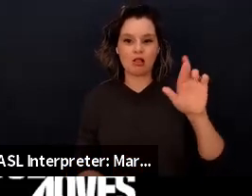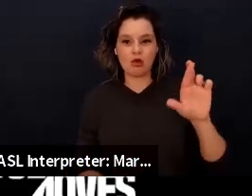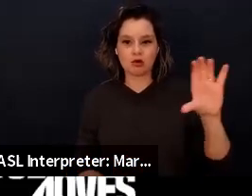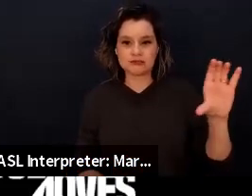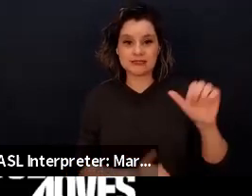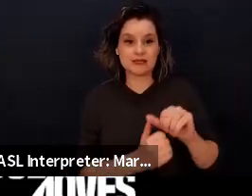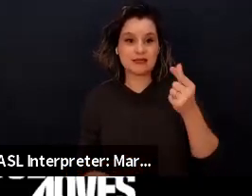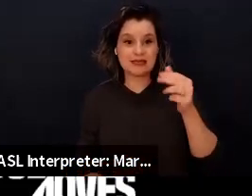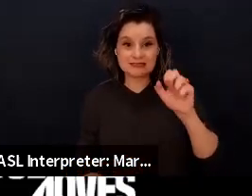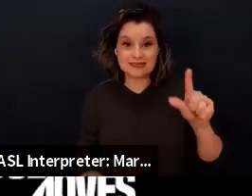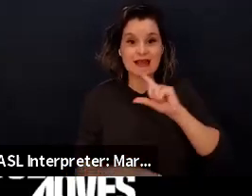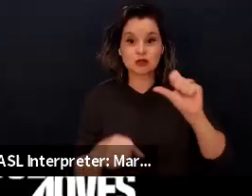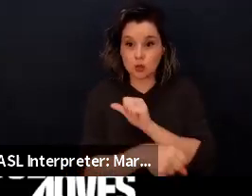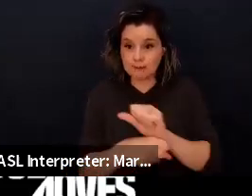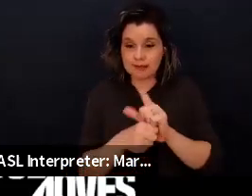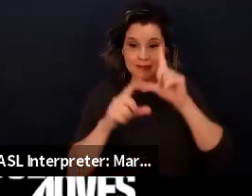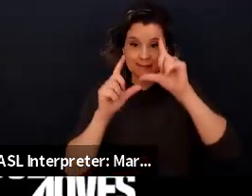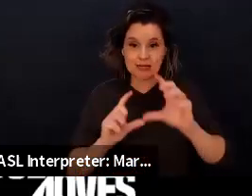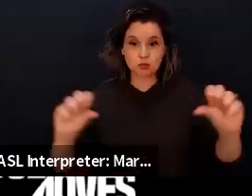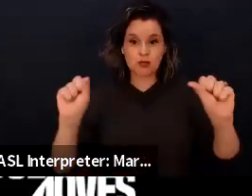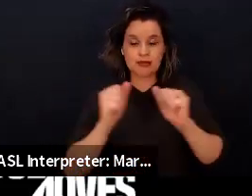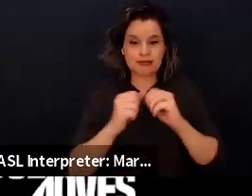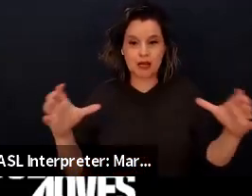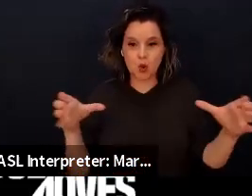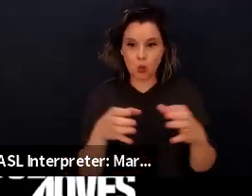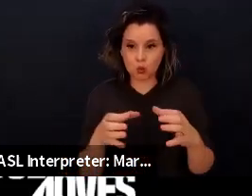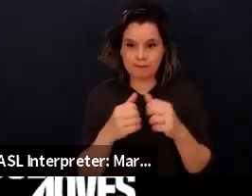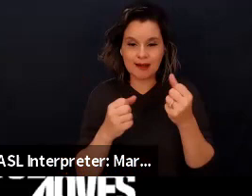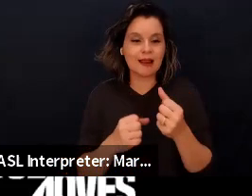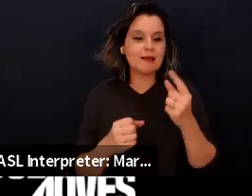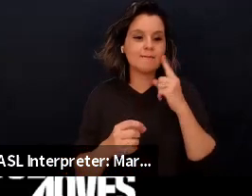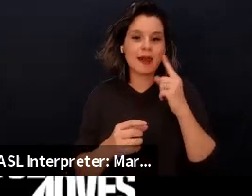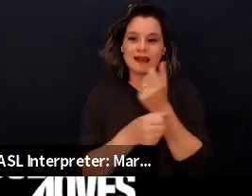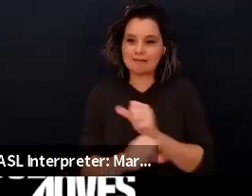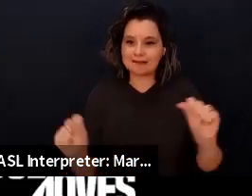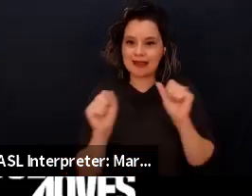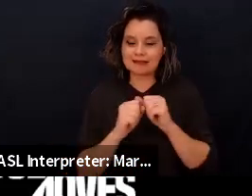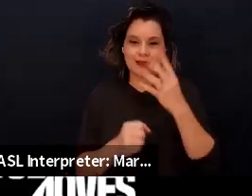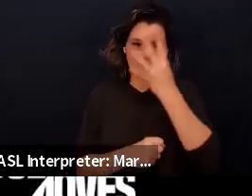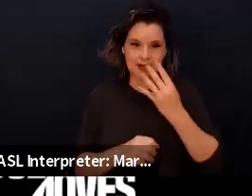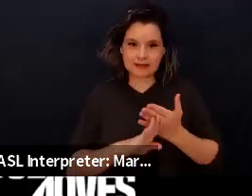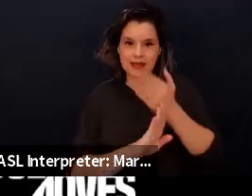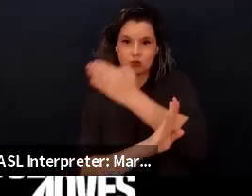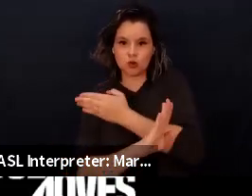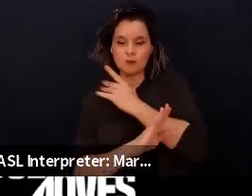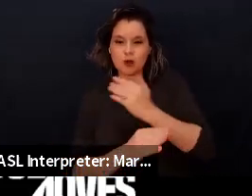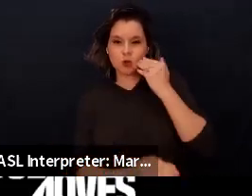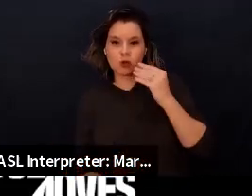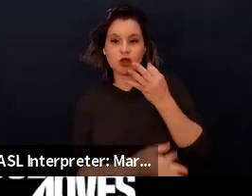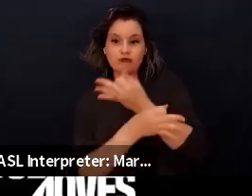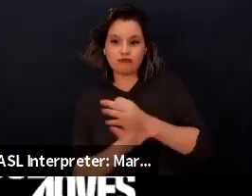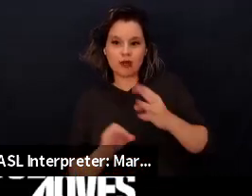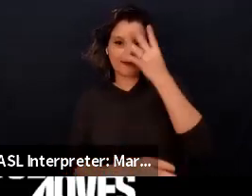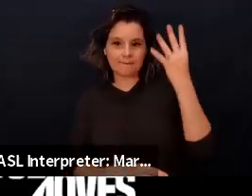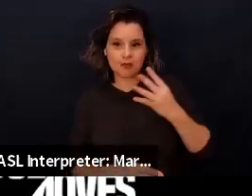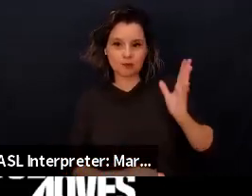es actualmente la presidenta de la Junta para la Libertad de los Inmigrantes, anteriormente conocido como Freedom of Immigrants,